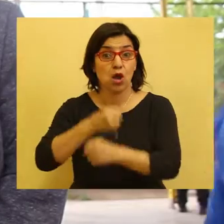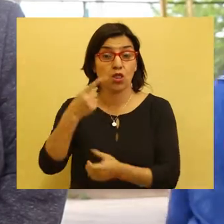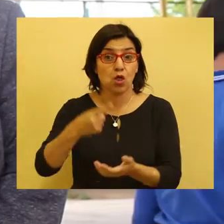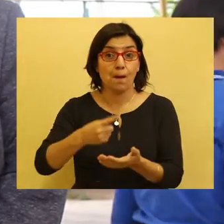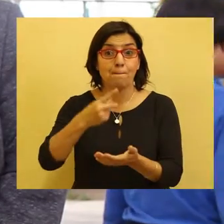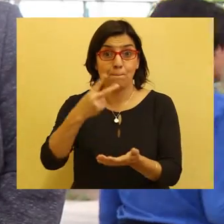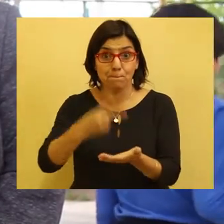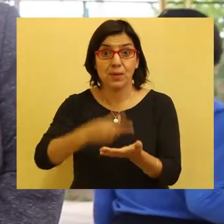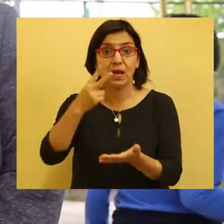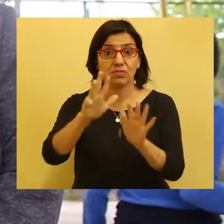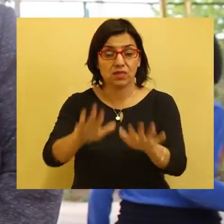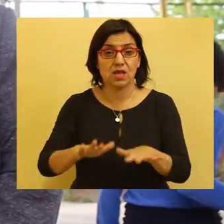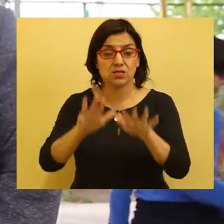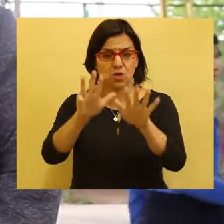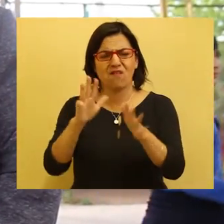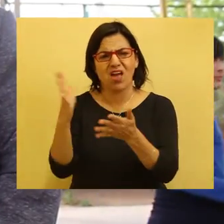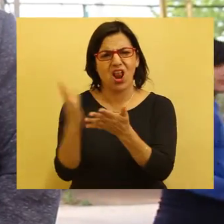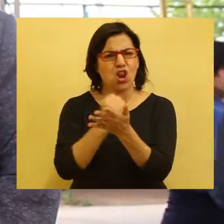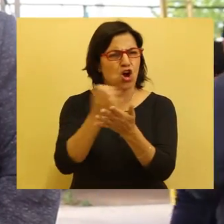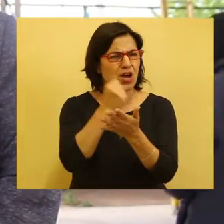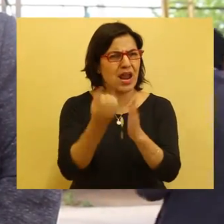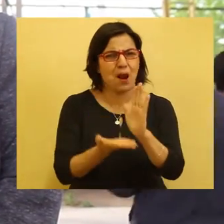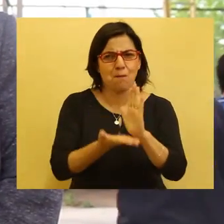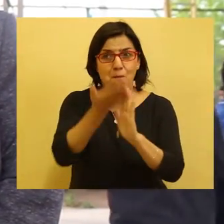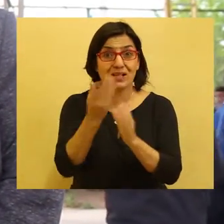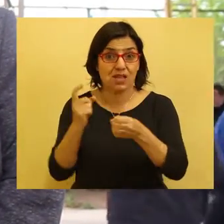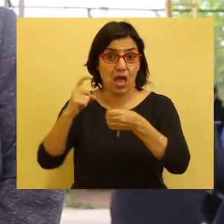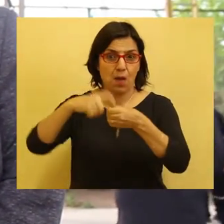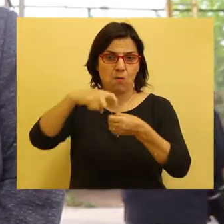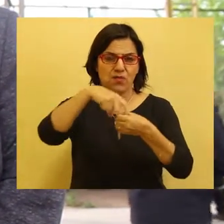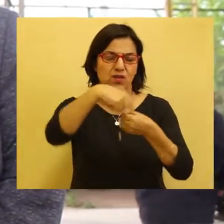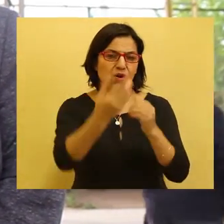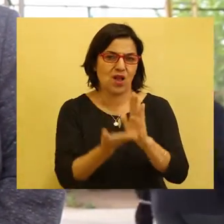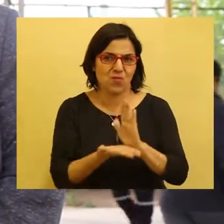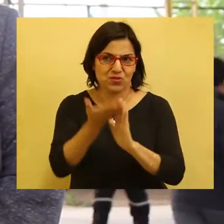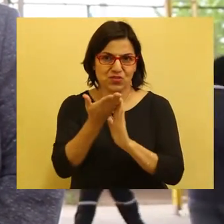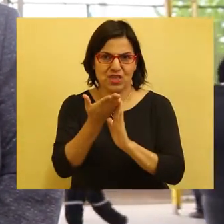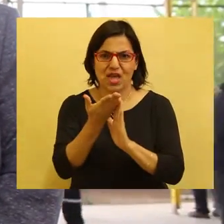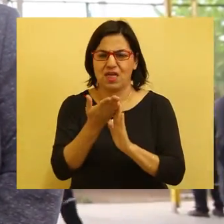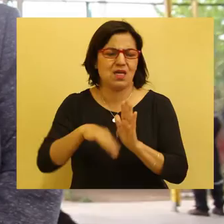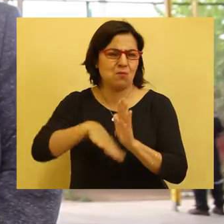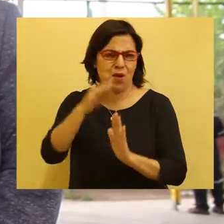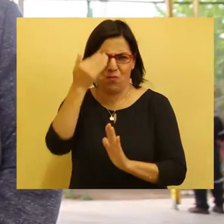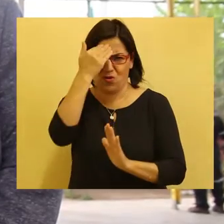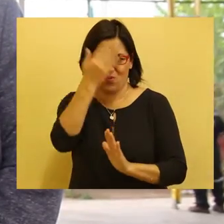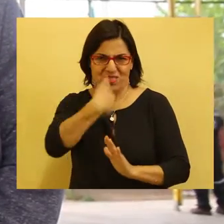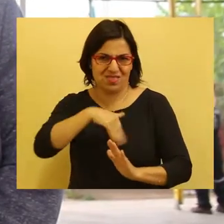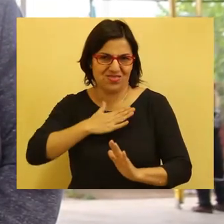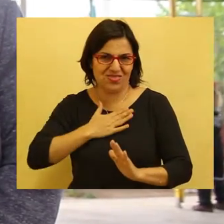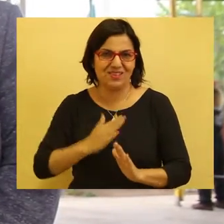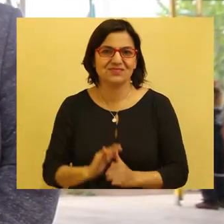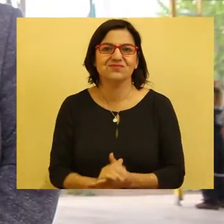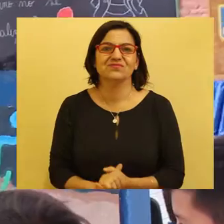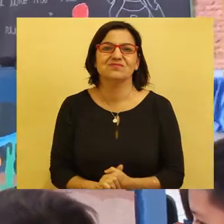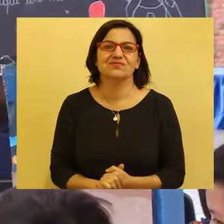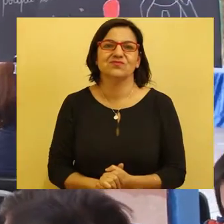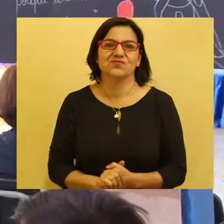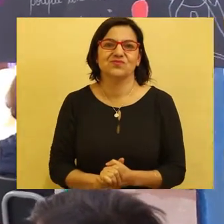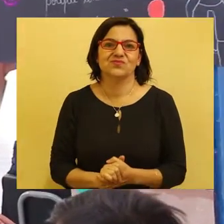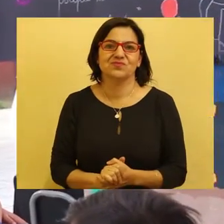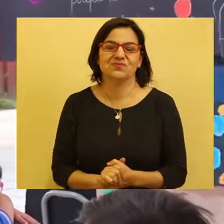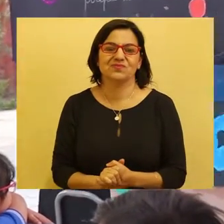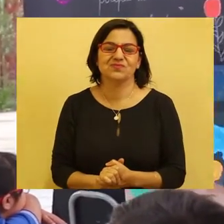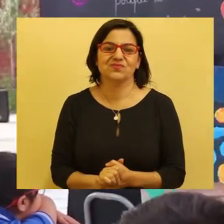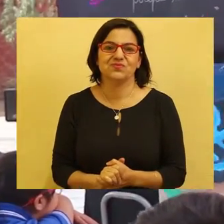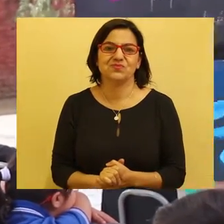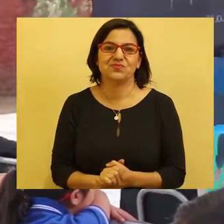temporada 2019 lograr mucho más de lo que se ha logrado y subir las matrículas, que es nuestra principal preocupación.